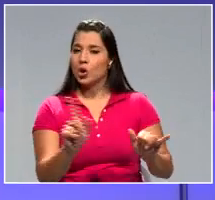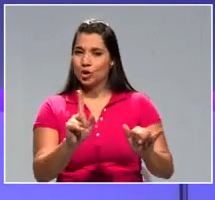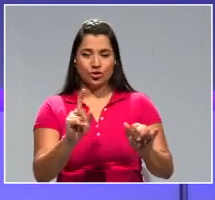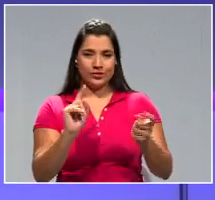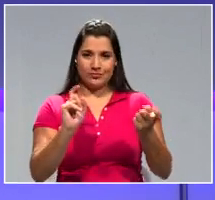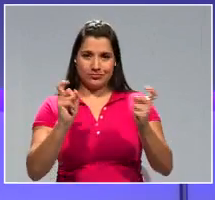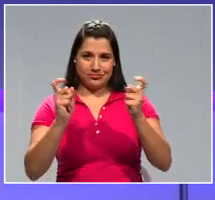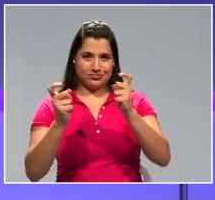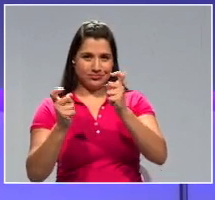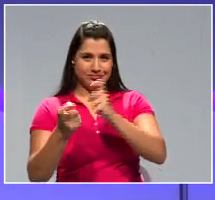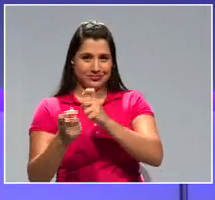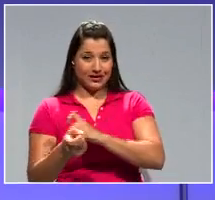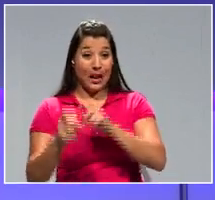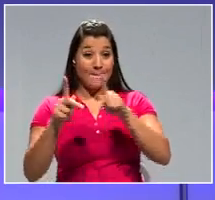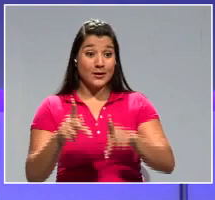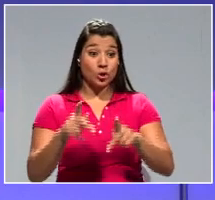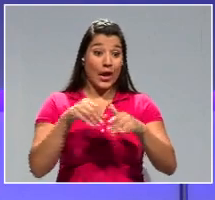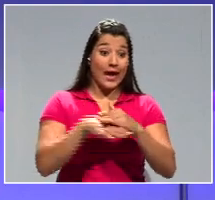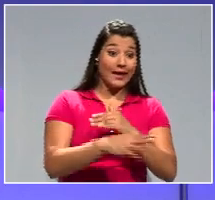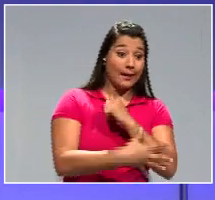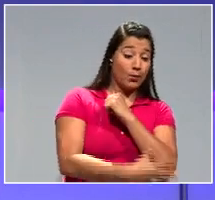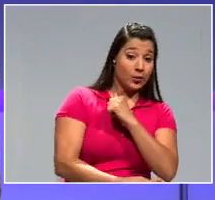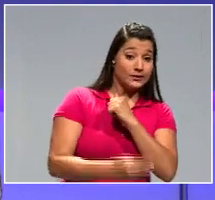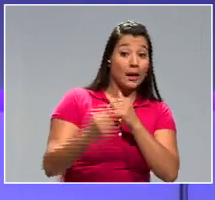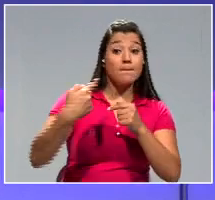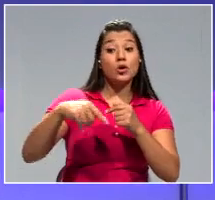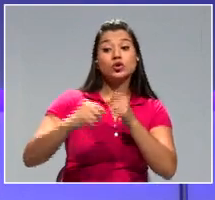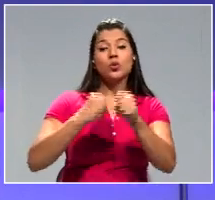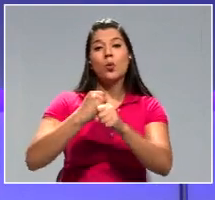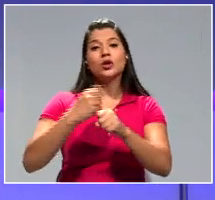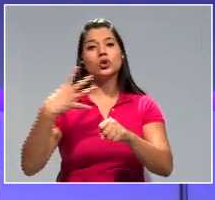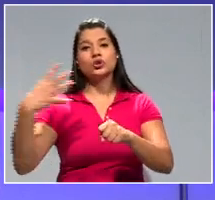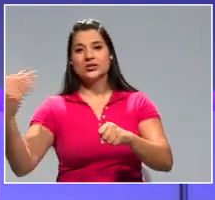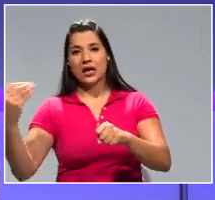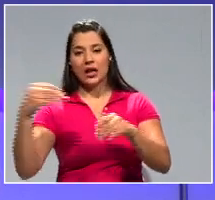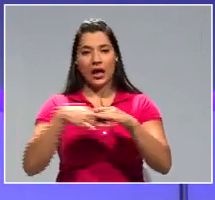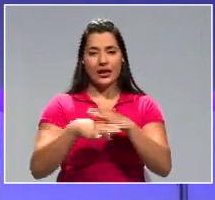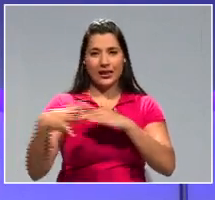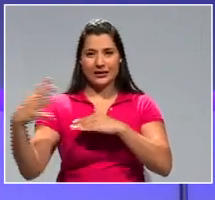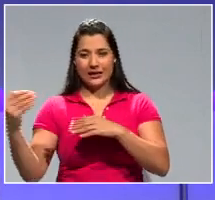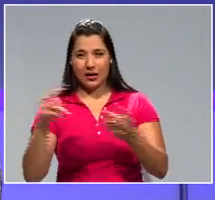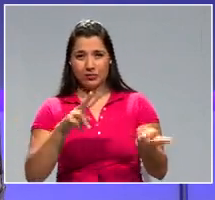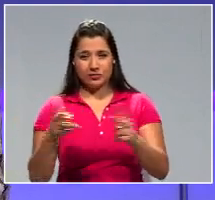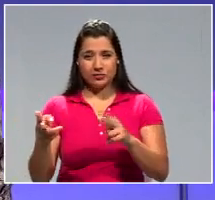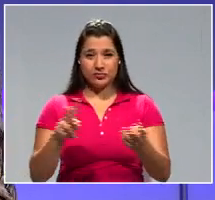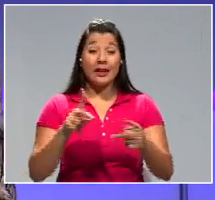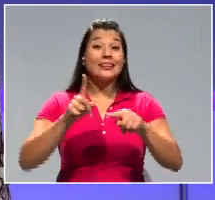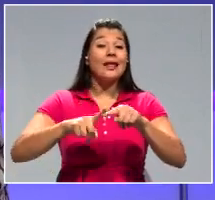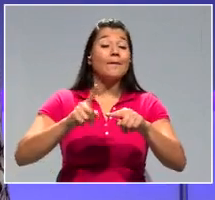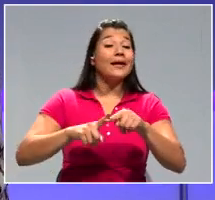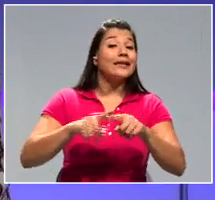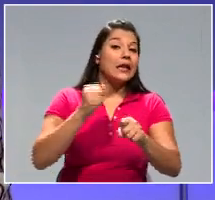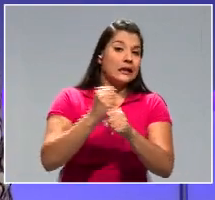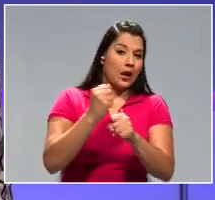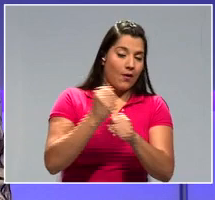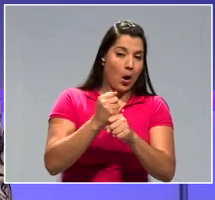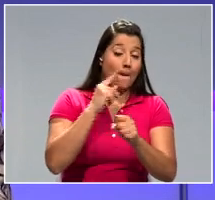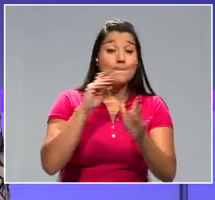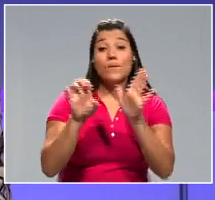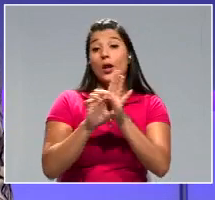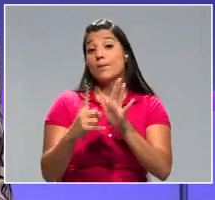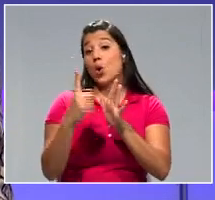gente entra y sale de la pobreza de un año a otro y tiene que ver mucho con el mercado de trabajo. Por ejemplo, un hogar